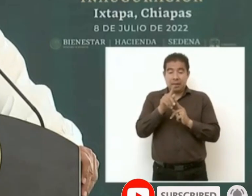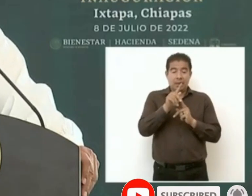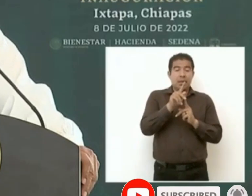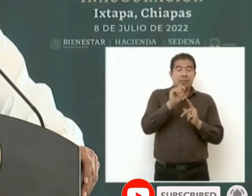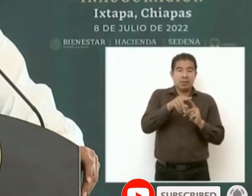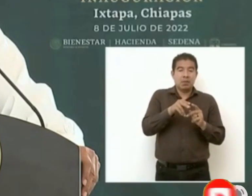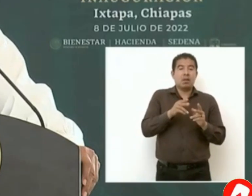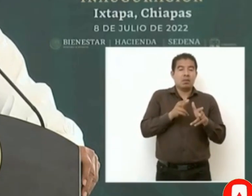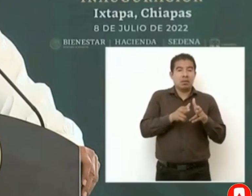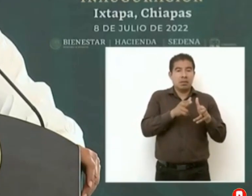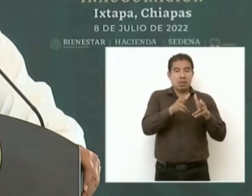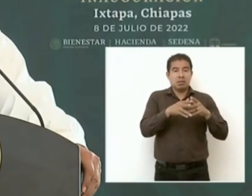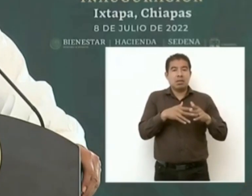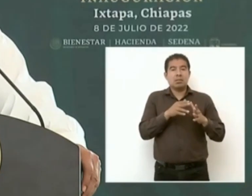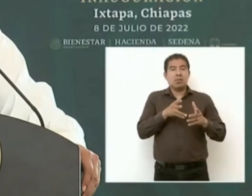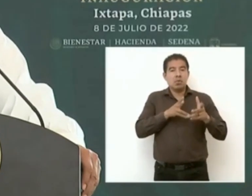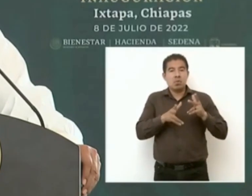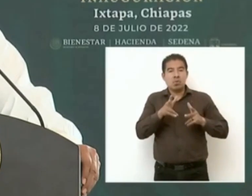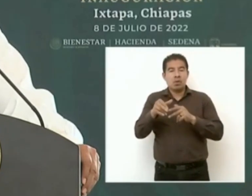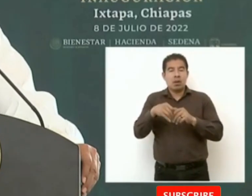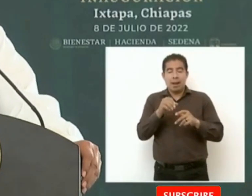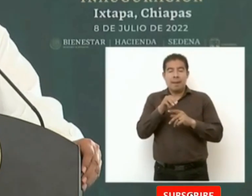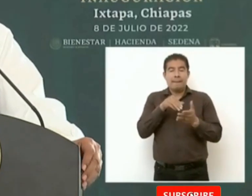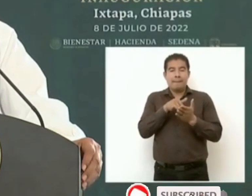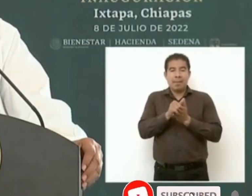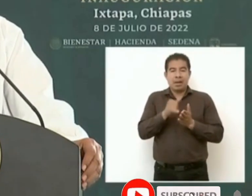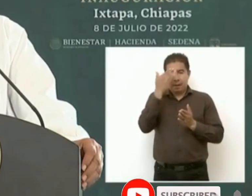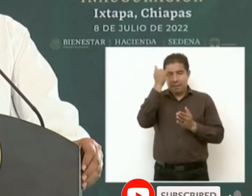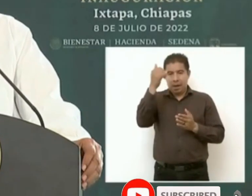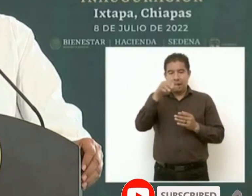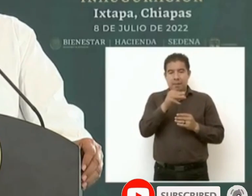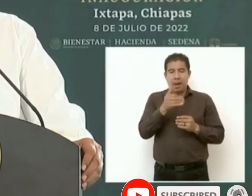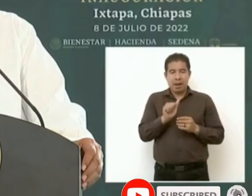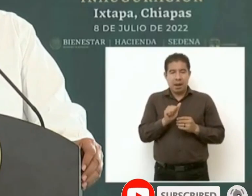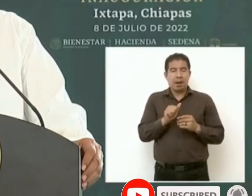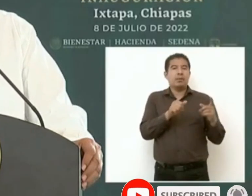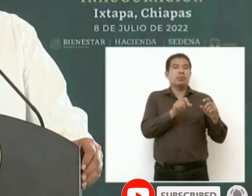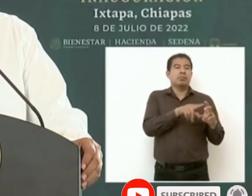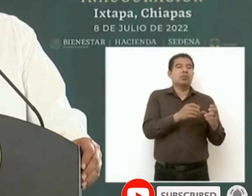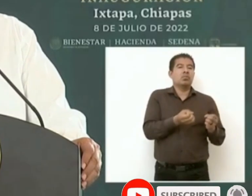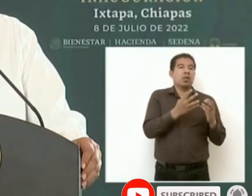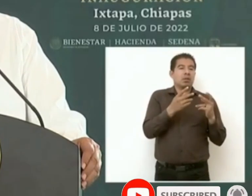Saben que estamos construyendo un tren de pasajero y de carga de